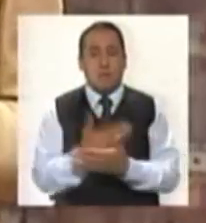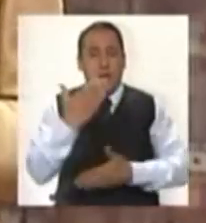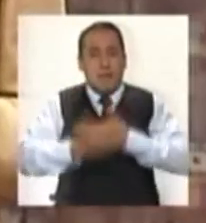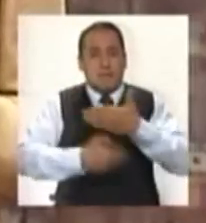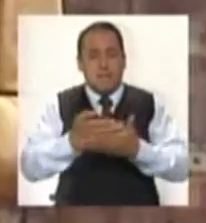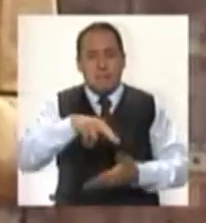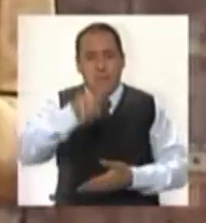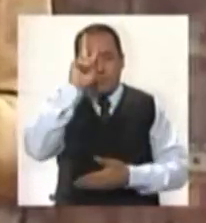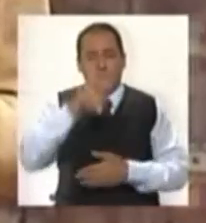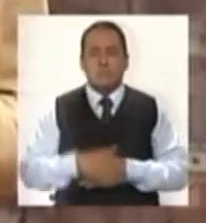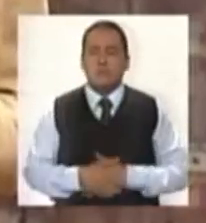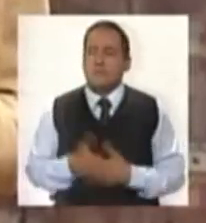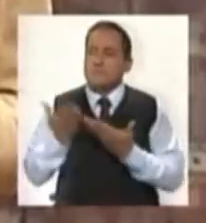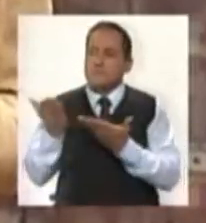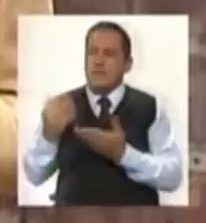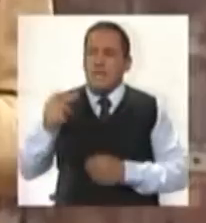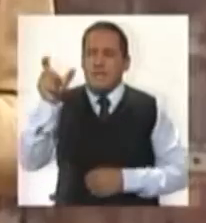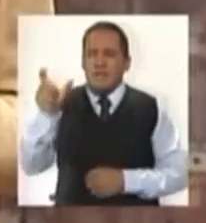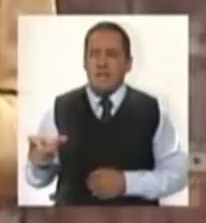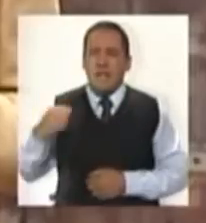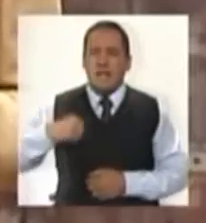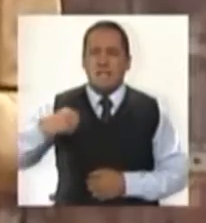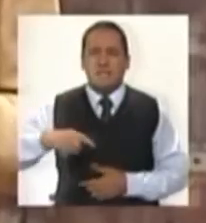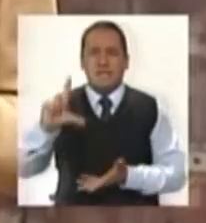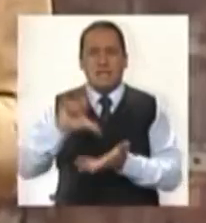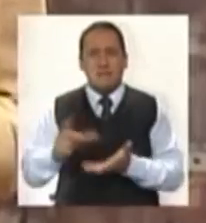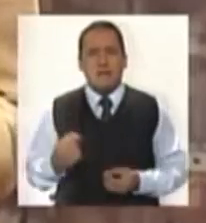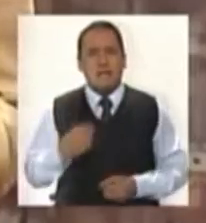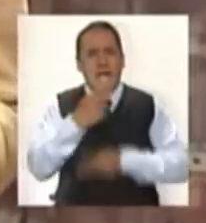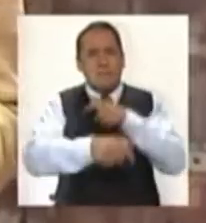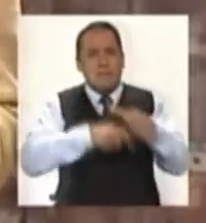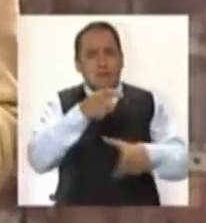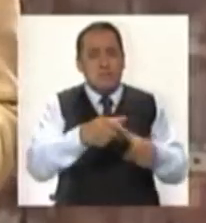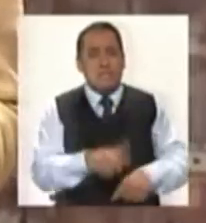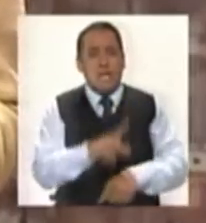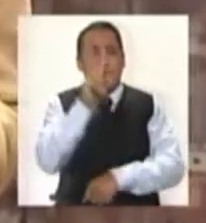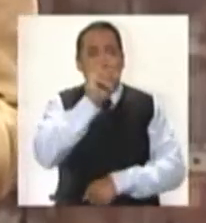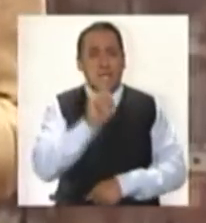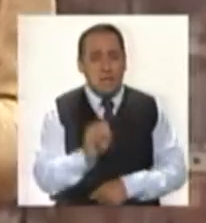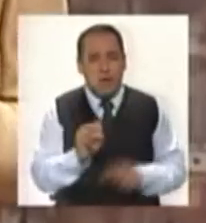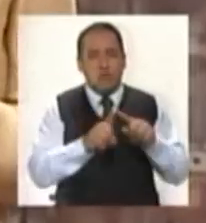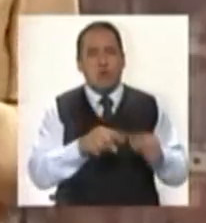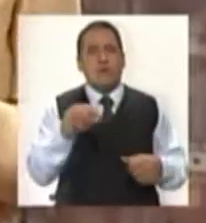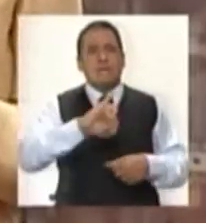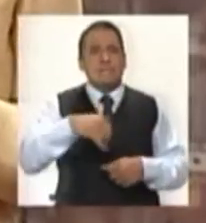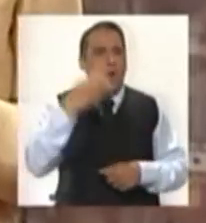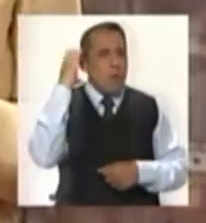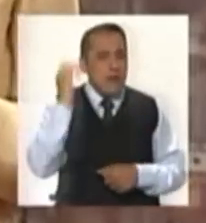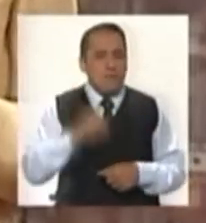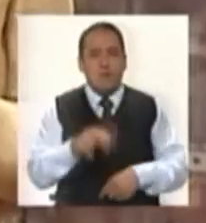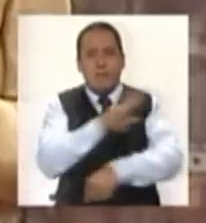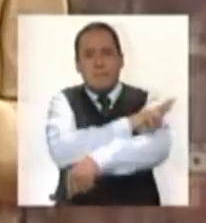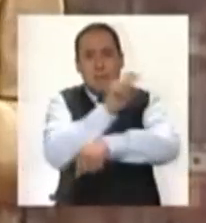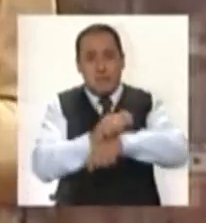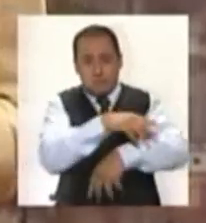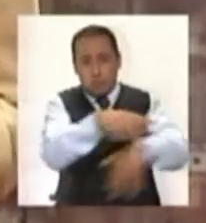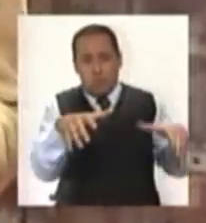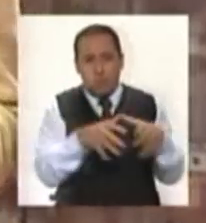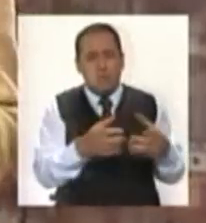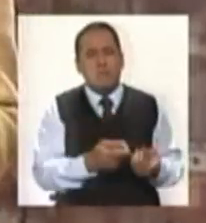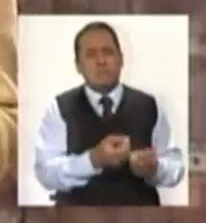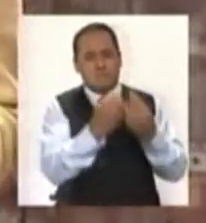Perú? Señora Villarán de la Puente, los vecinos de Villa El Salvador, San Juan de Miraflores y Villa María del Triunfo me